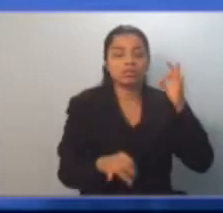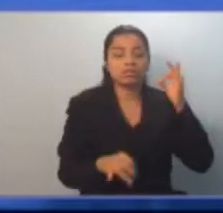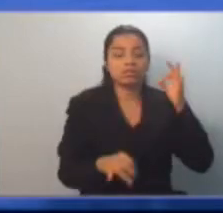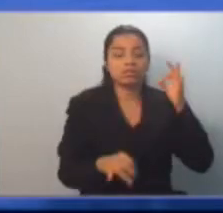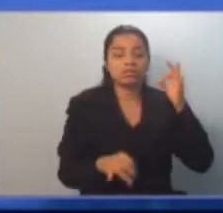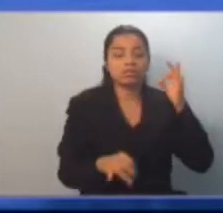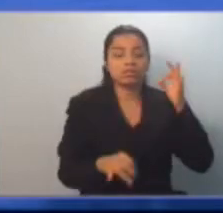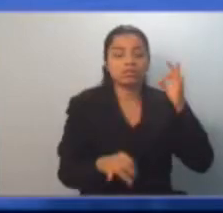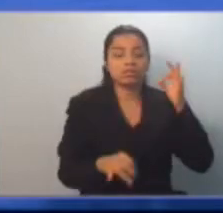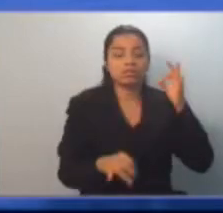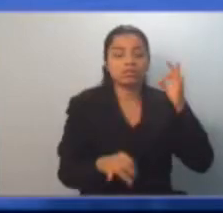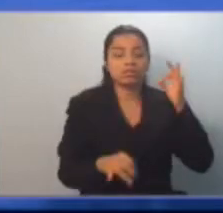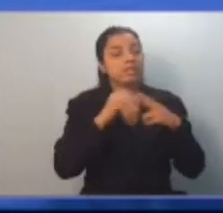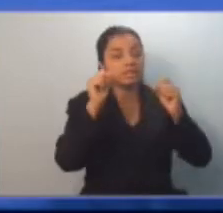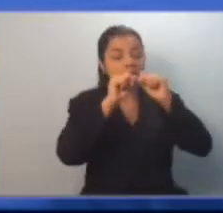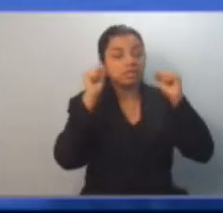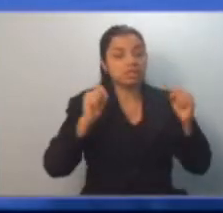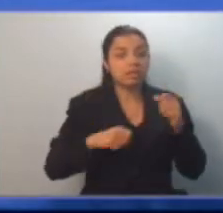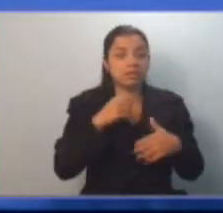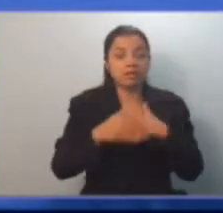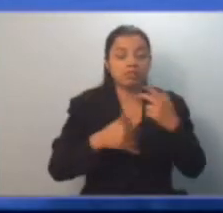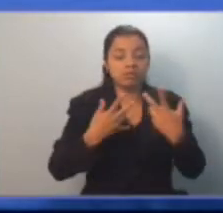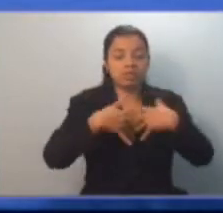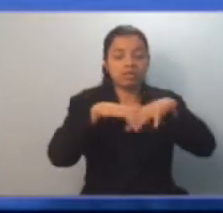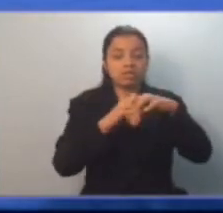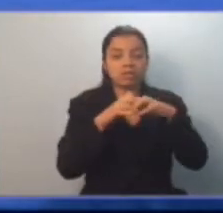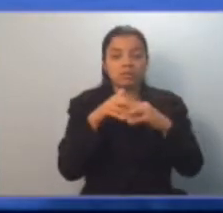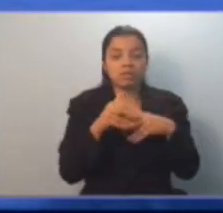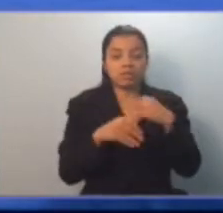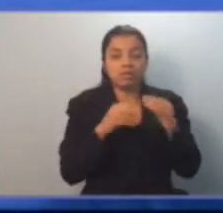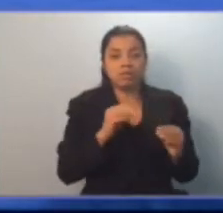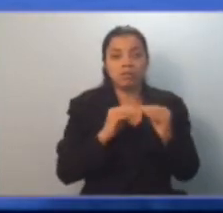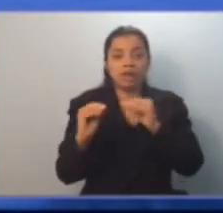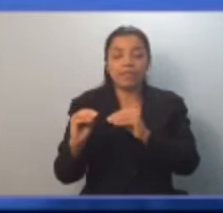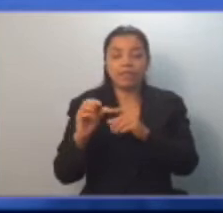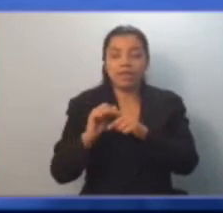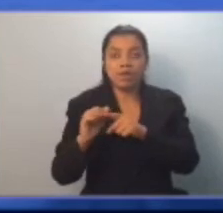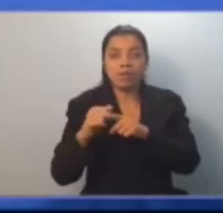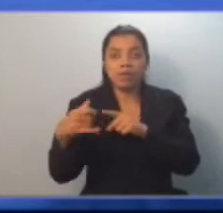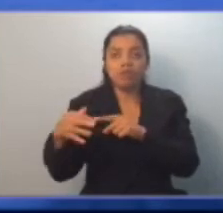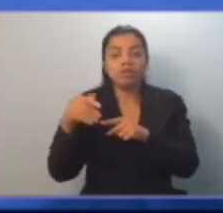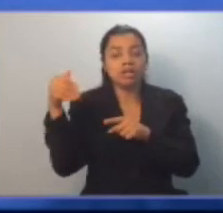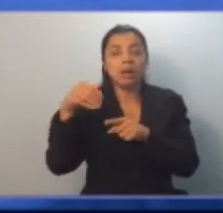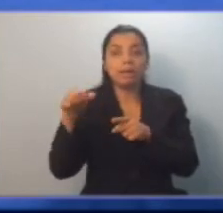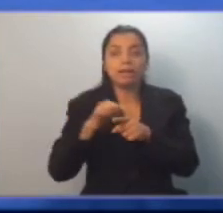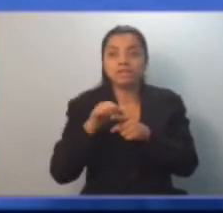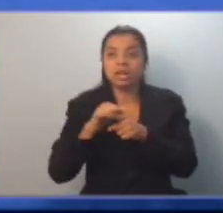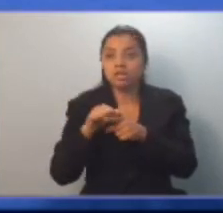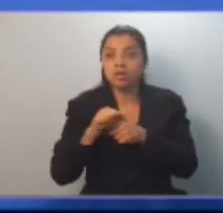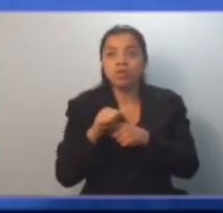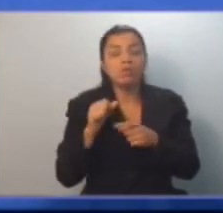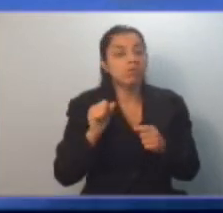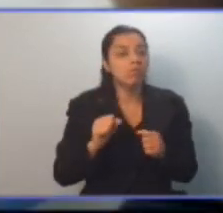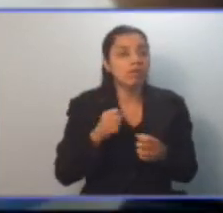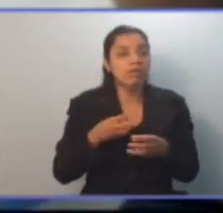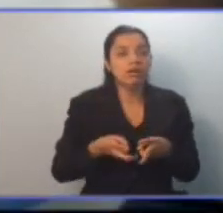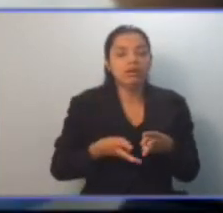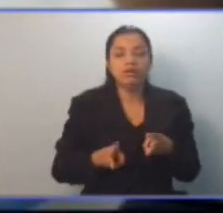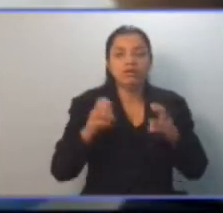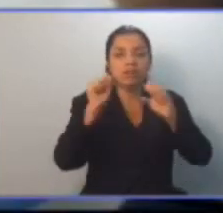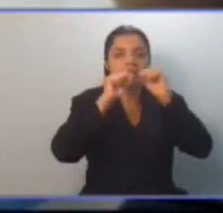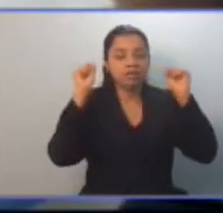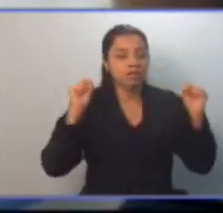capacitación y fortalecimiento de las capacidades técnicas operativas. Tenemos las modalidades de capacitación. Puede ser una modalidad de